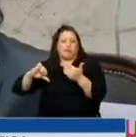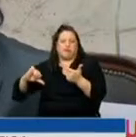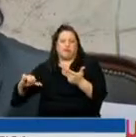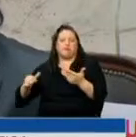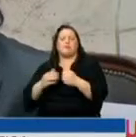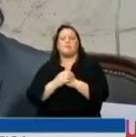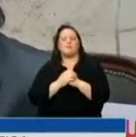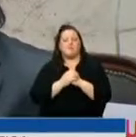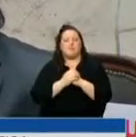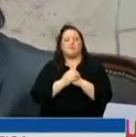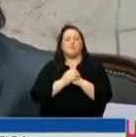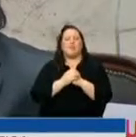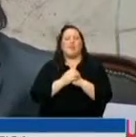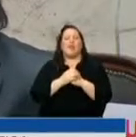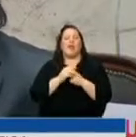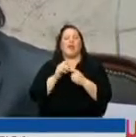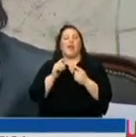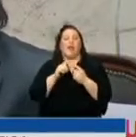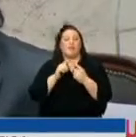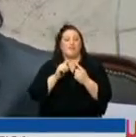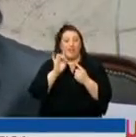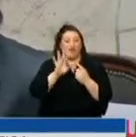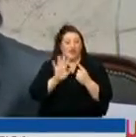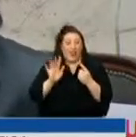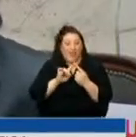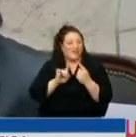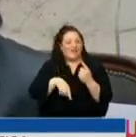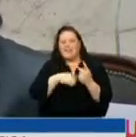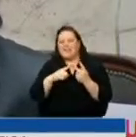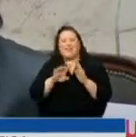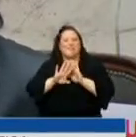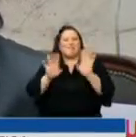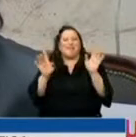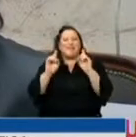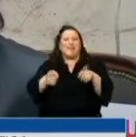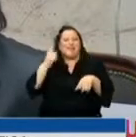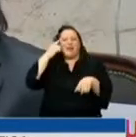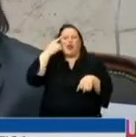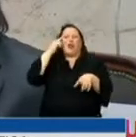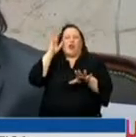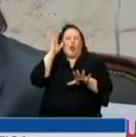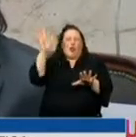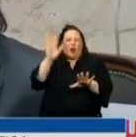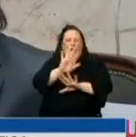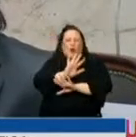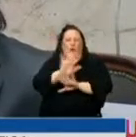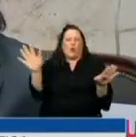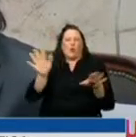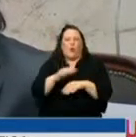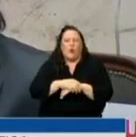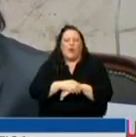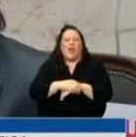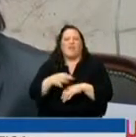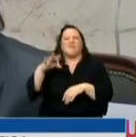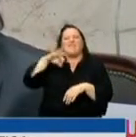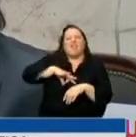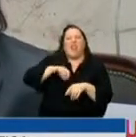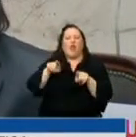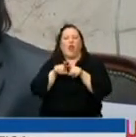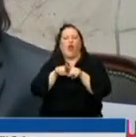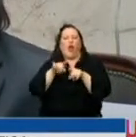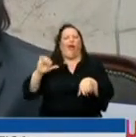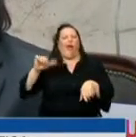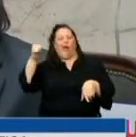y bueno ellos ellos dieron quorum para una medida con la que no creo que estén de acuerdo eh Ahora Juan muchos analistas ven esta situación y